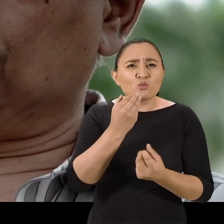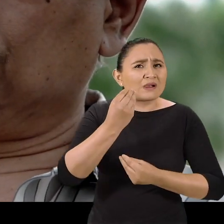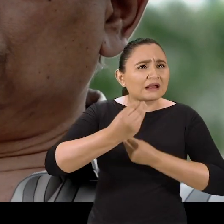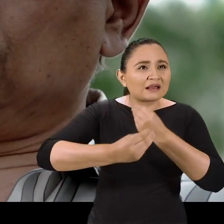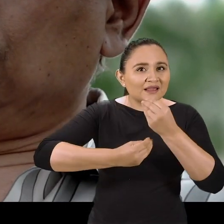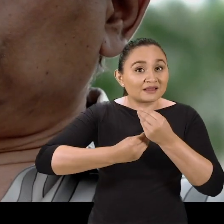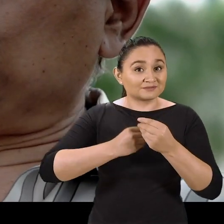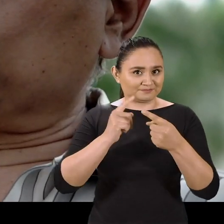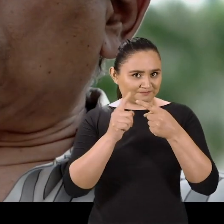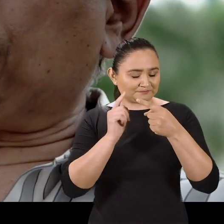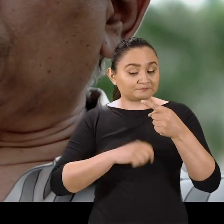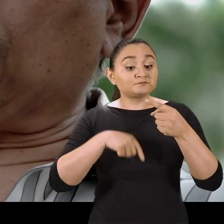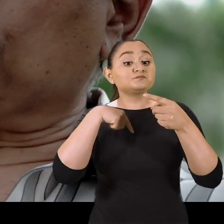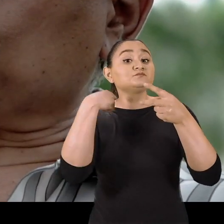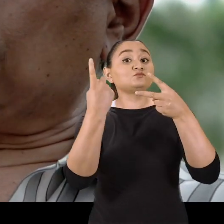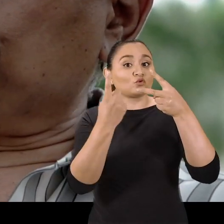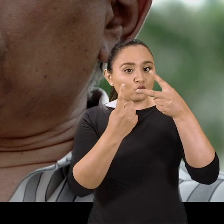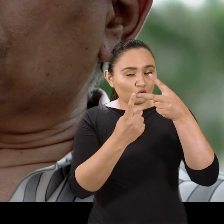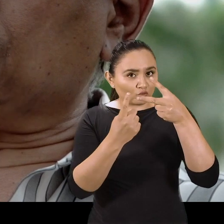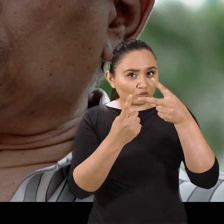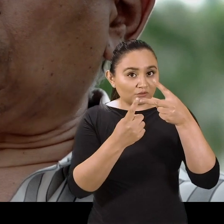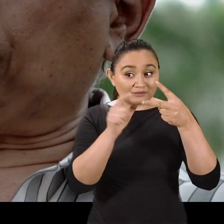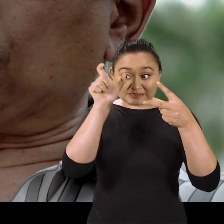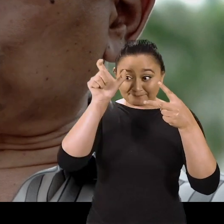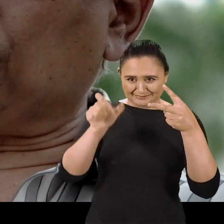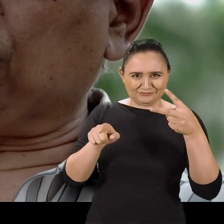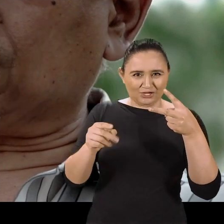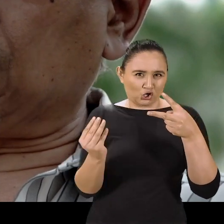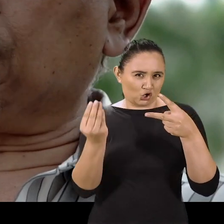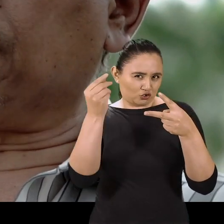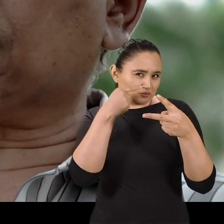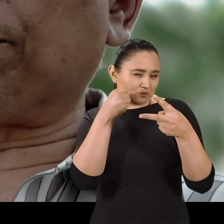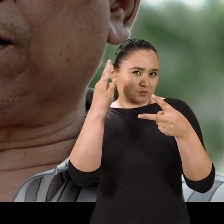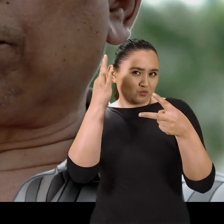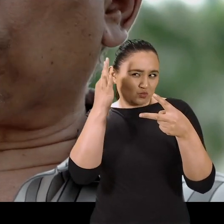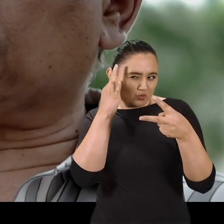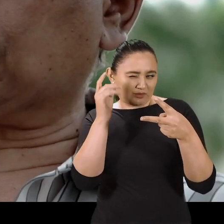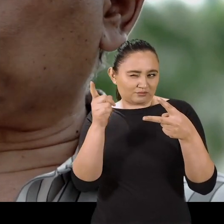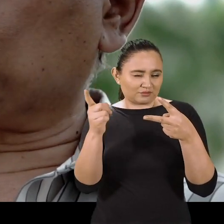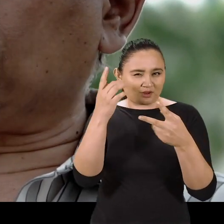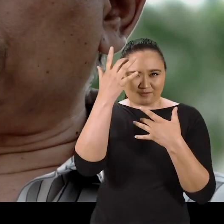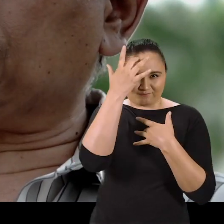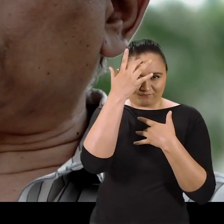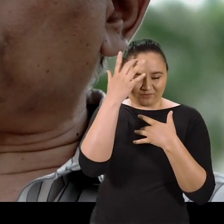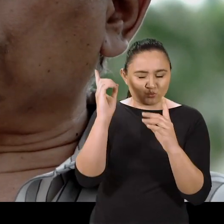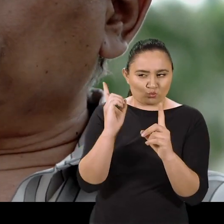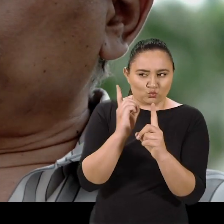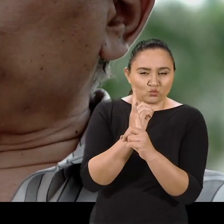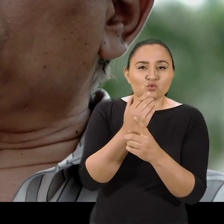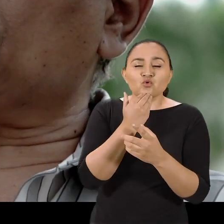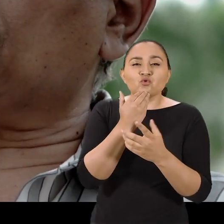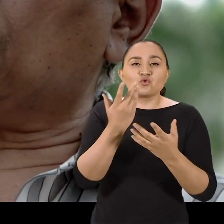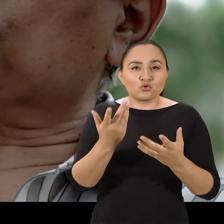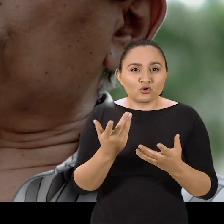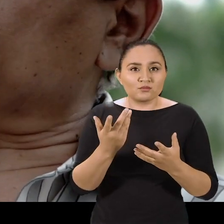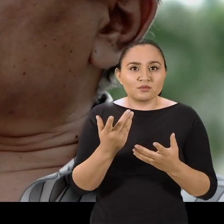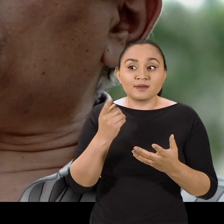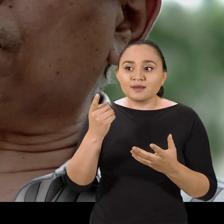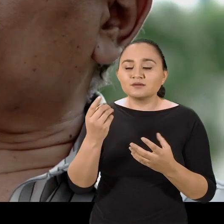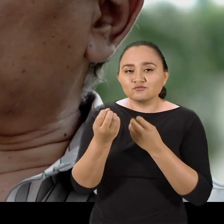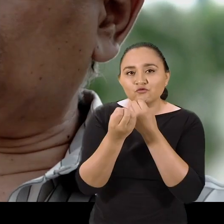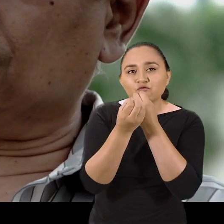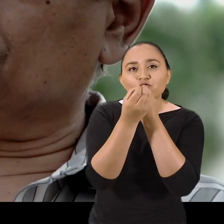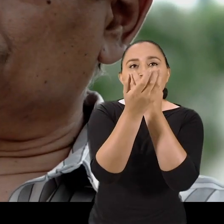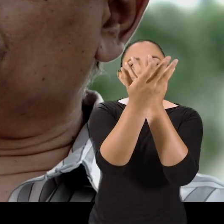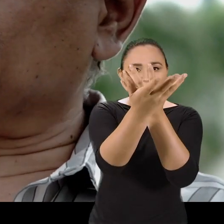proceso y otra para que la persona pudiera tener la persona afectada directamente por el trastorno alimentario pudiera tener la posibilidad